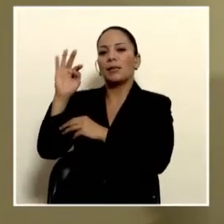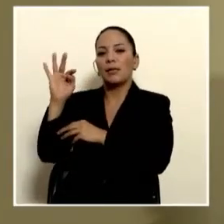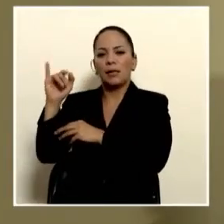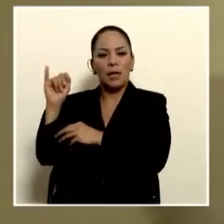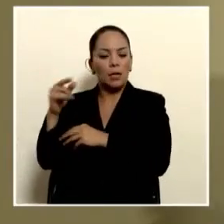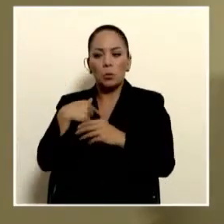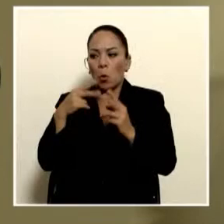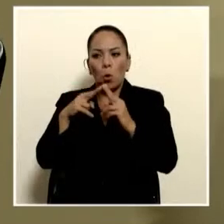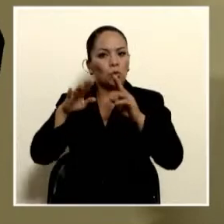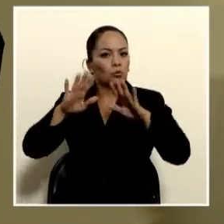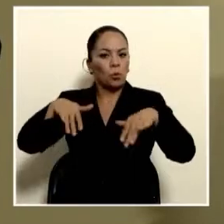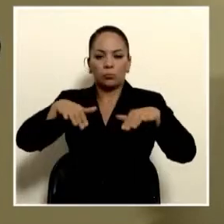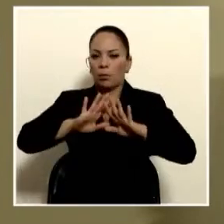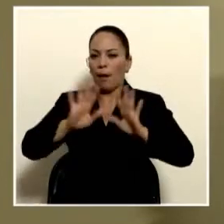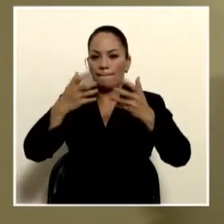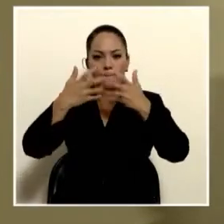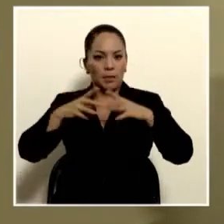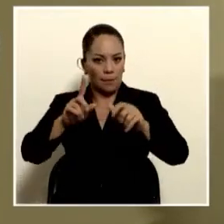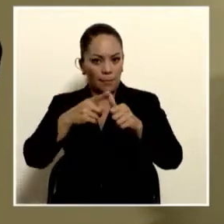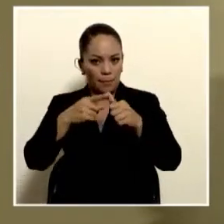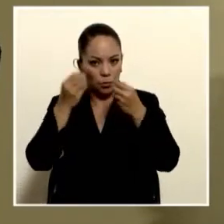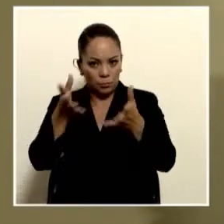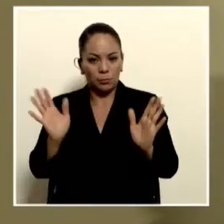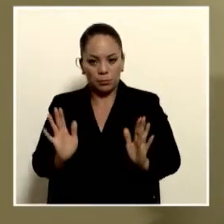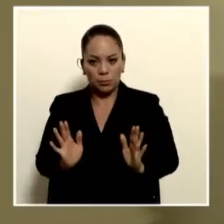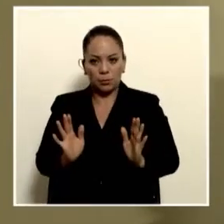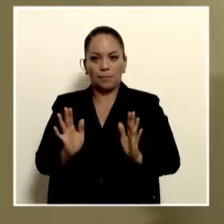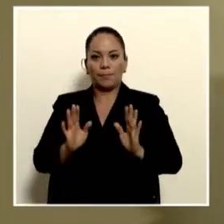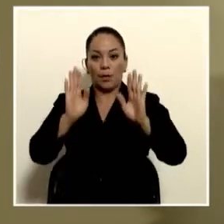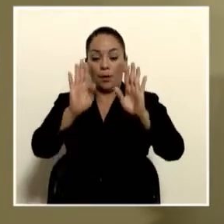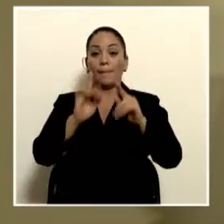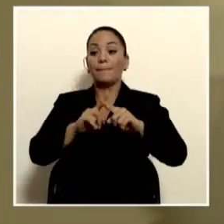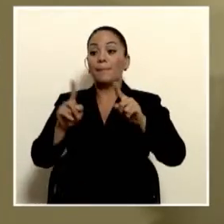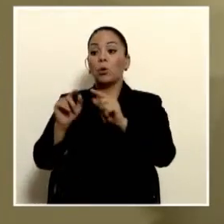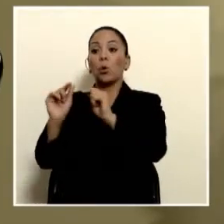ICTTI, pero de acuerdo a lo que me dicen las 10 cámaras,